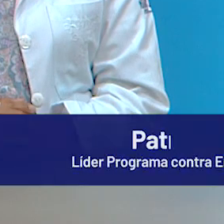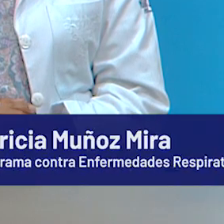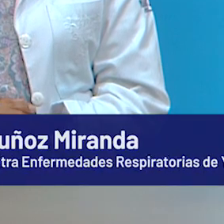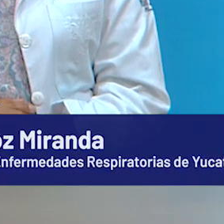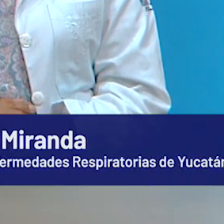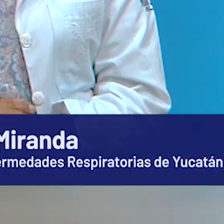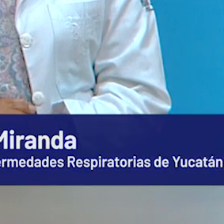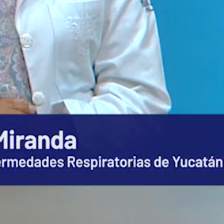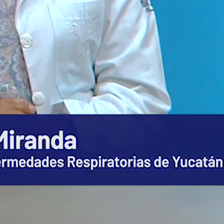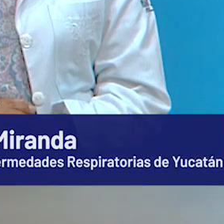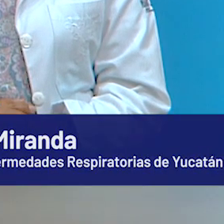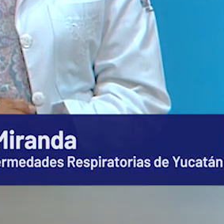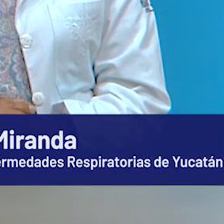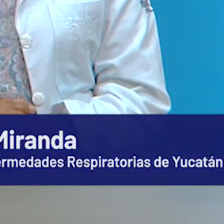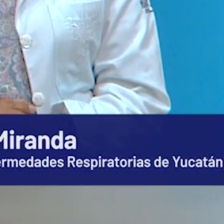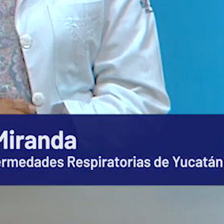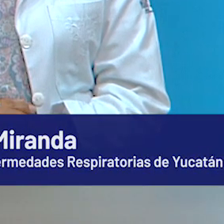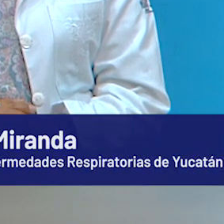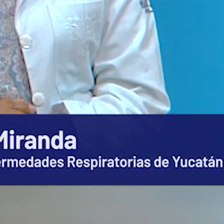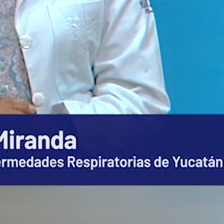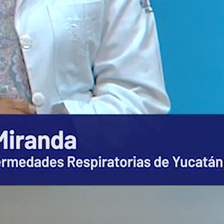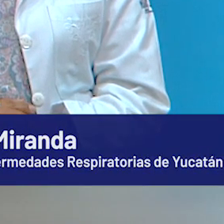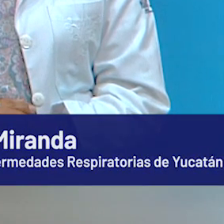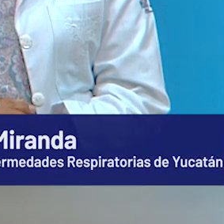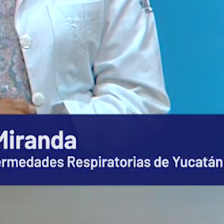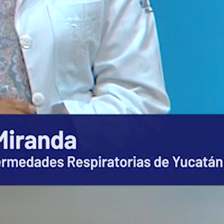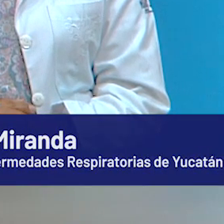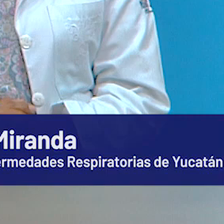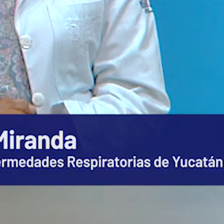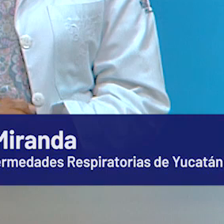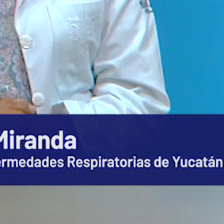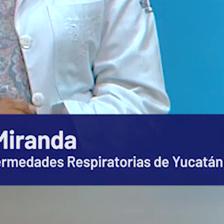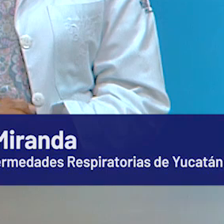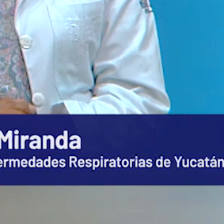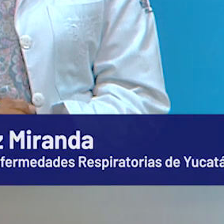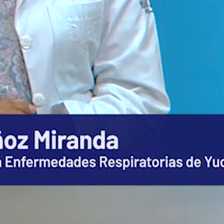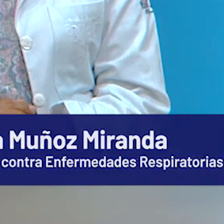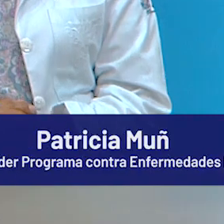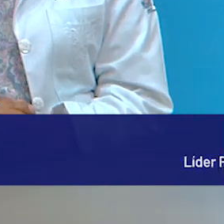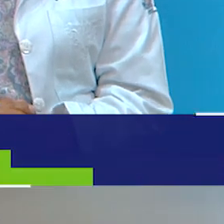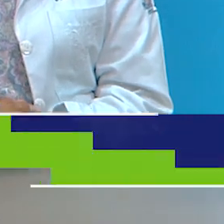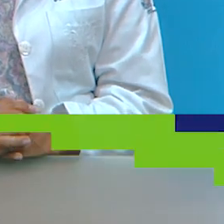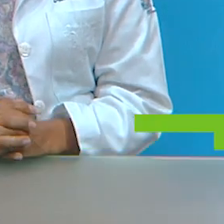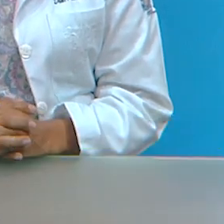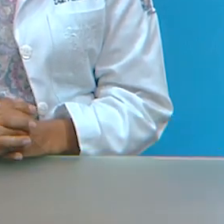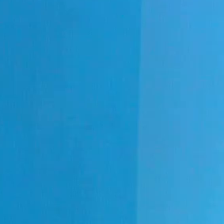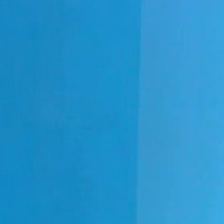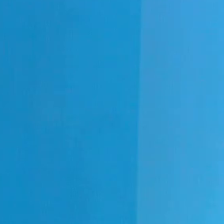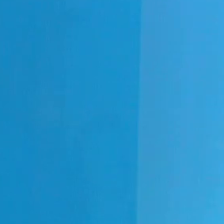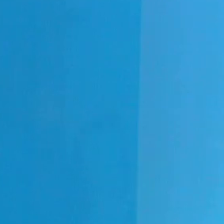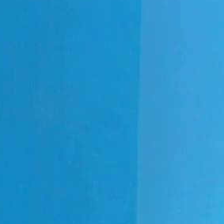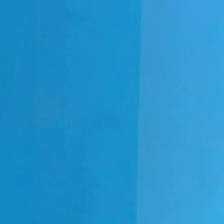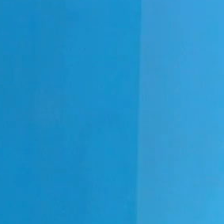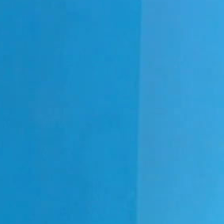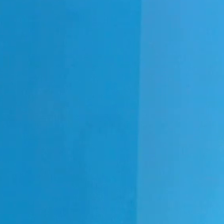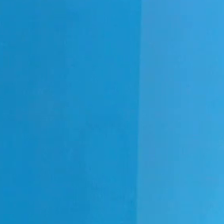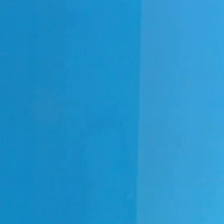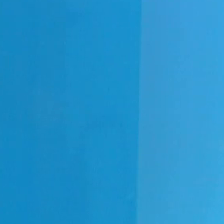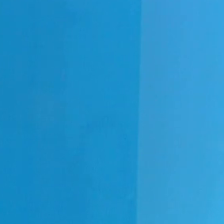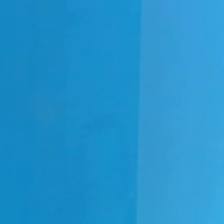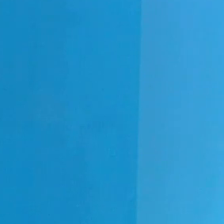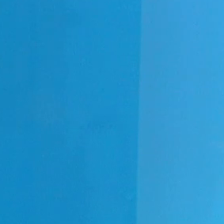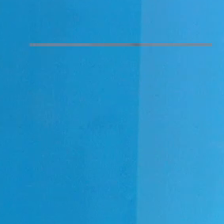Buenas tardes. El día de hoy daremos el parte diario relacionado con el comportamiento del COVID-19 en el estado de Yucatán. Doctora Patti, gracias, por favor. Doctor. Buenas tardes.